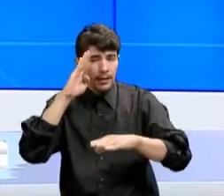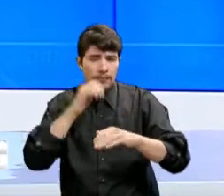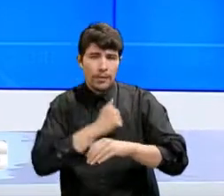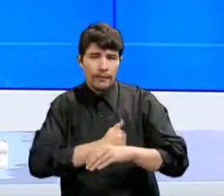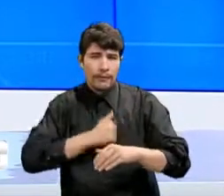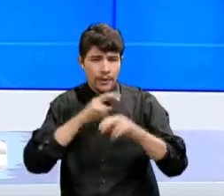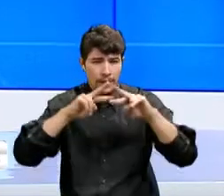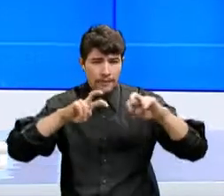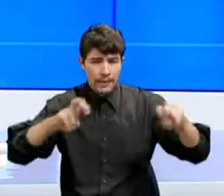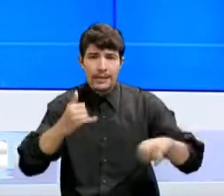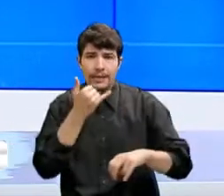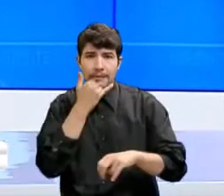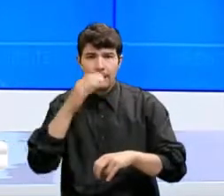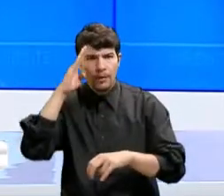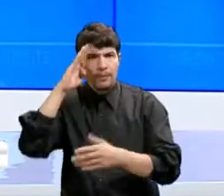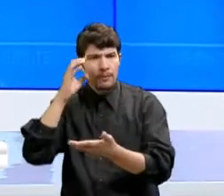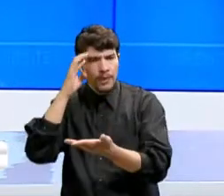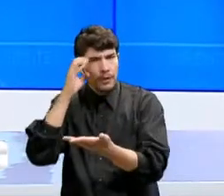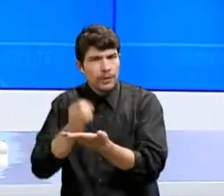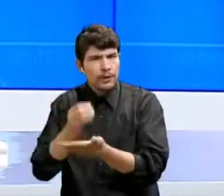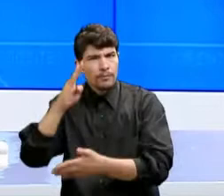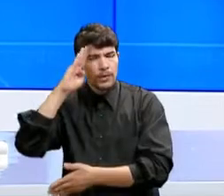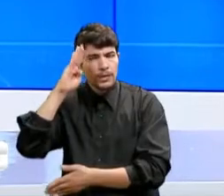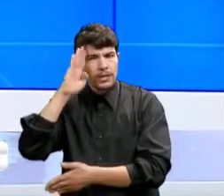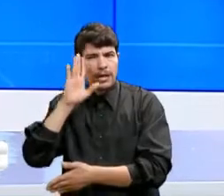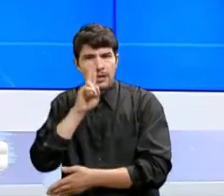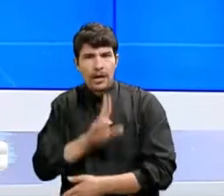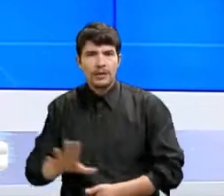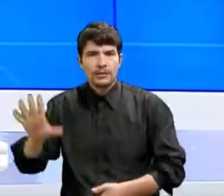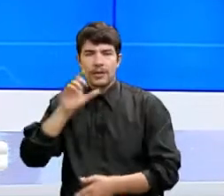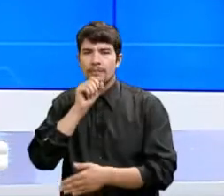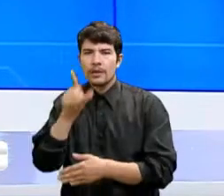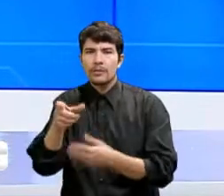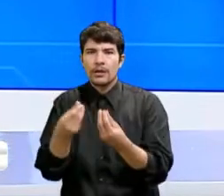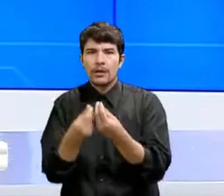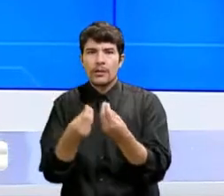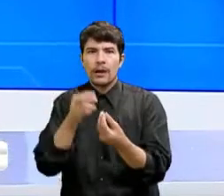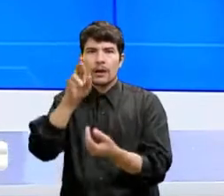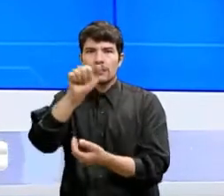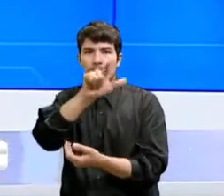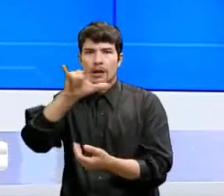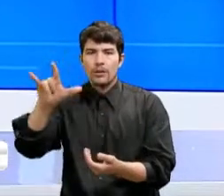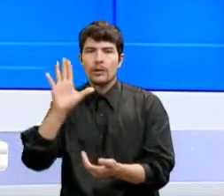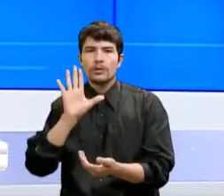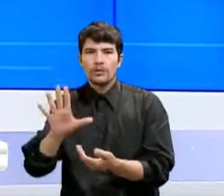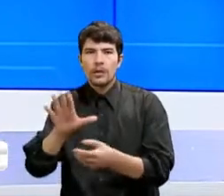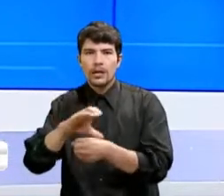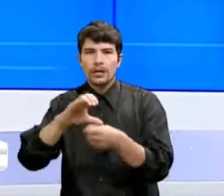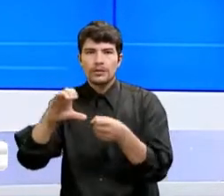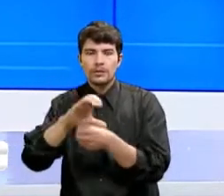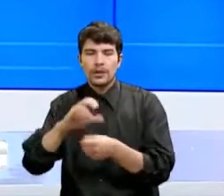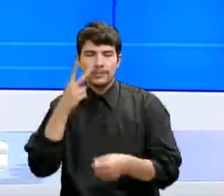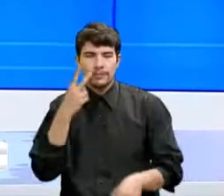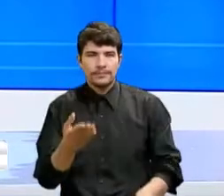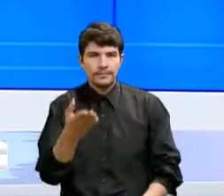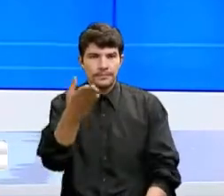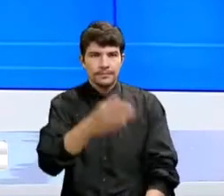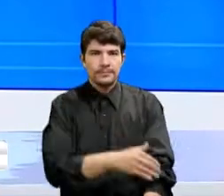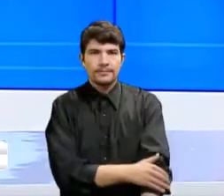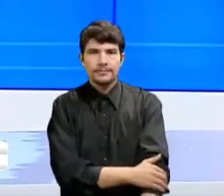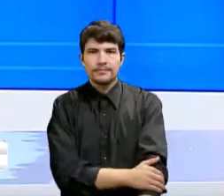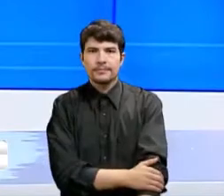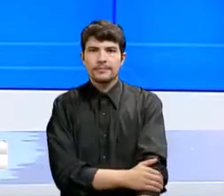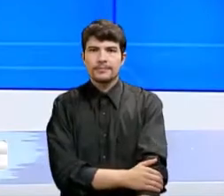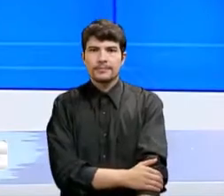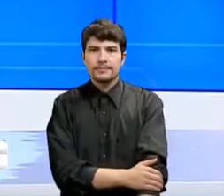que ha dicho la policía nacional sobre este caso se lo preguntamos a esta hora nuestro compañero raúl rolando castro quien se encuentra allí en el municipio de cañas raoul buenas